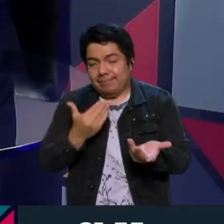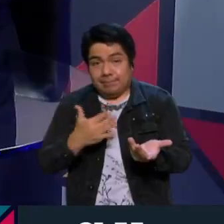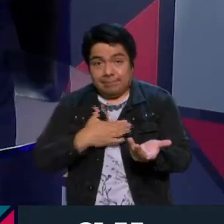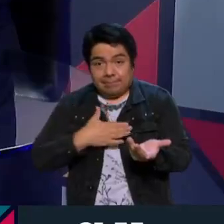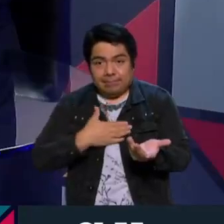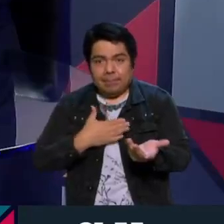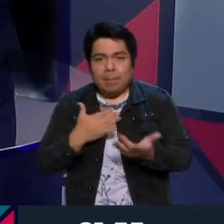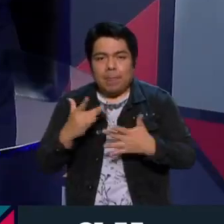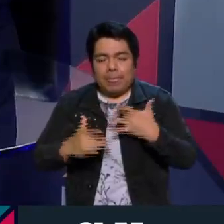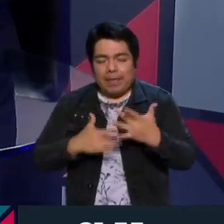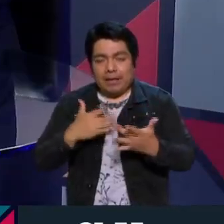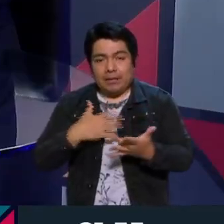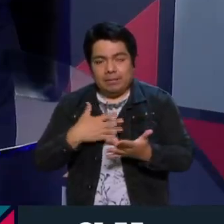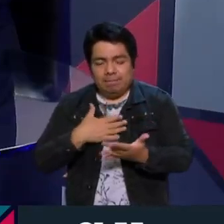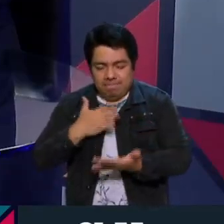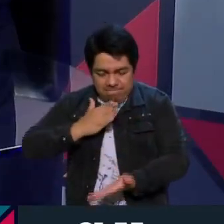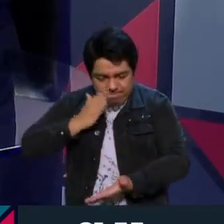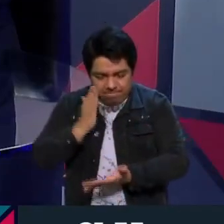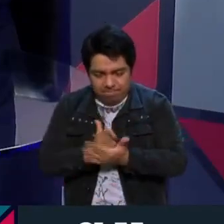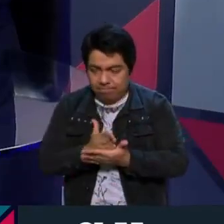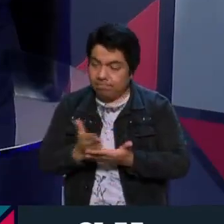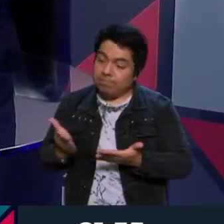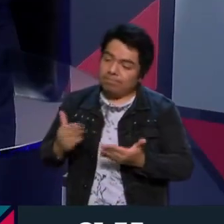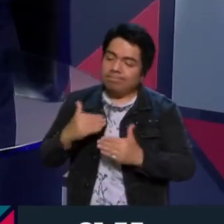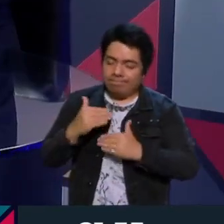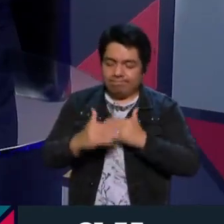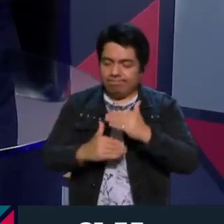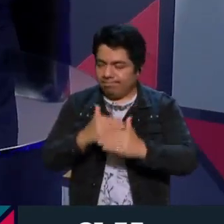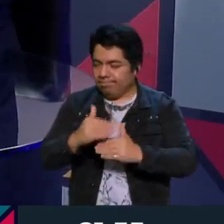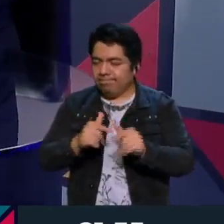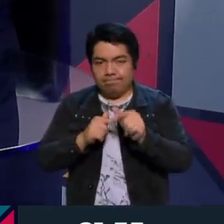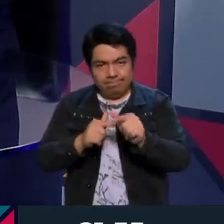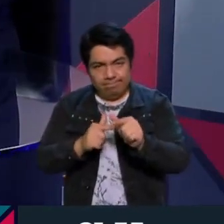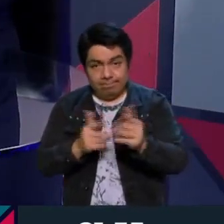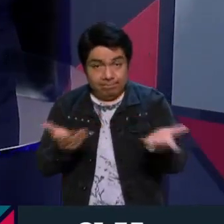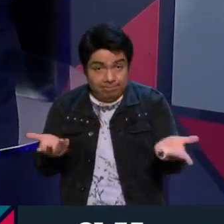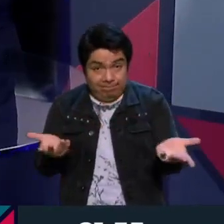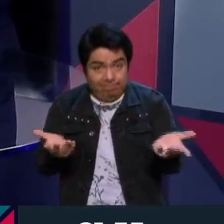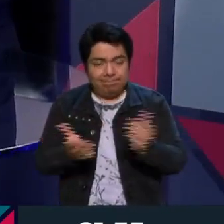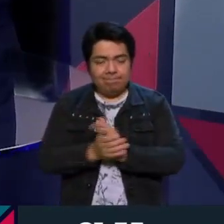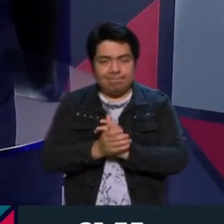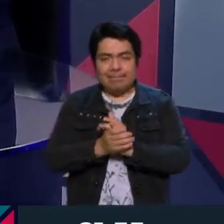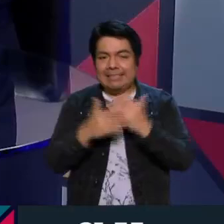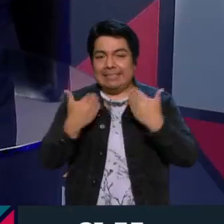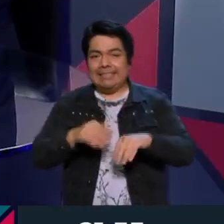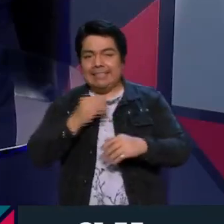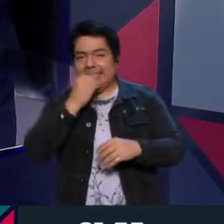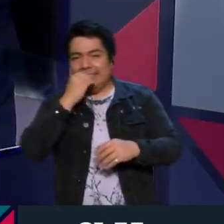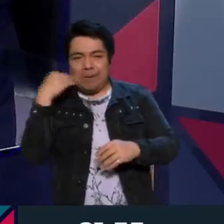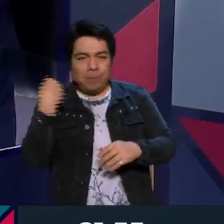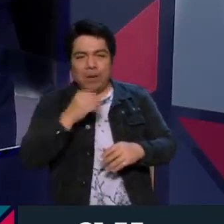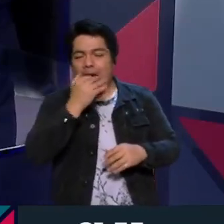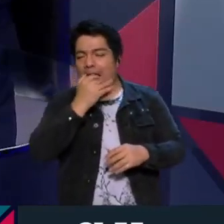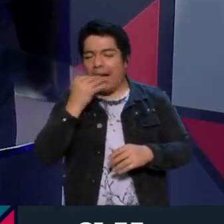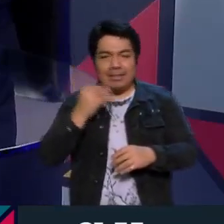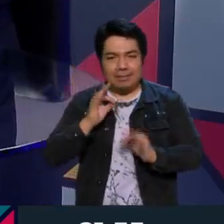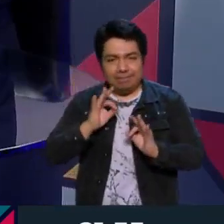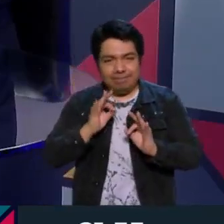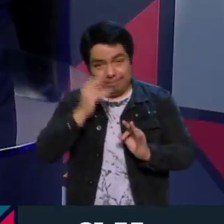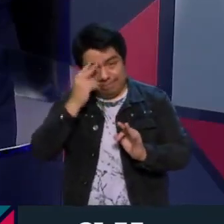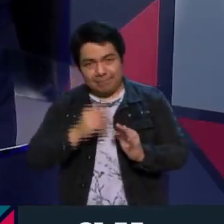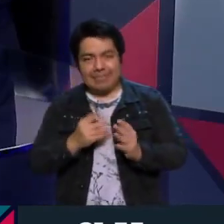me planto desde ahí para poder seguir avanzando. Entonces, te digo, momentos así de serie,